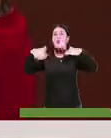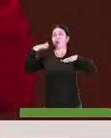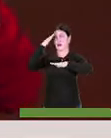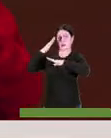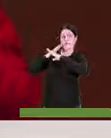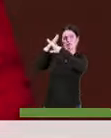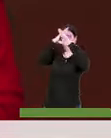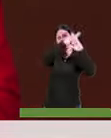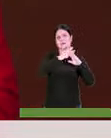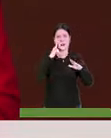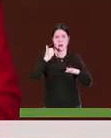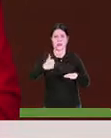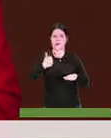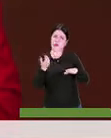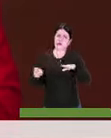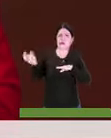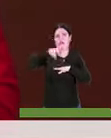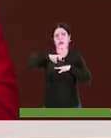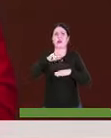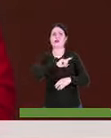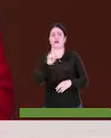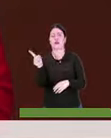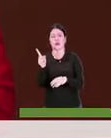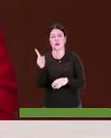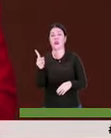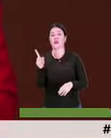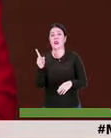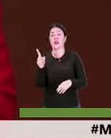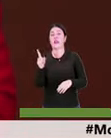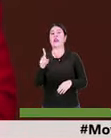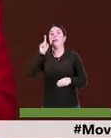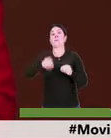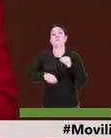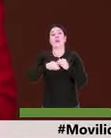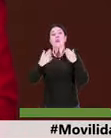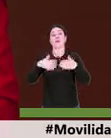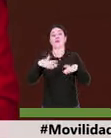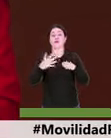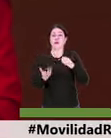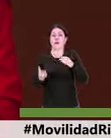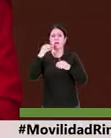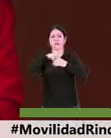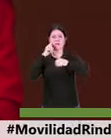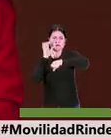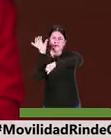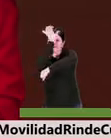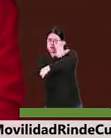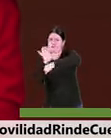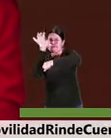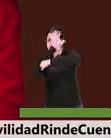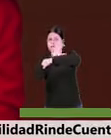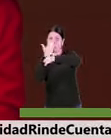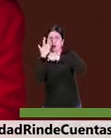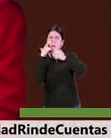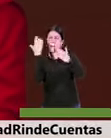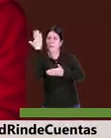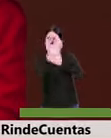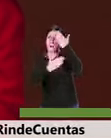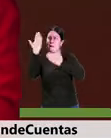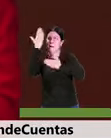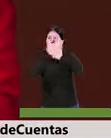estarán conectadas para mejorar la seguridad y vienen acompañadas de un software de inteligencia artificial que nos permite medir todo el